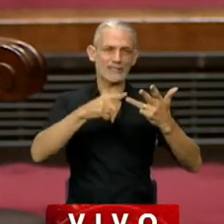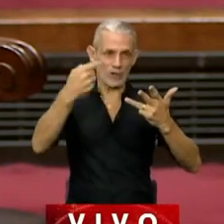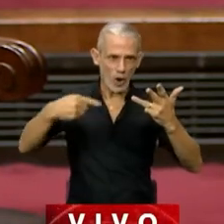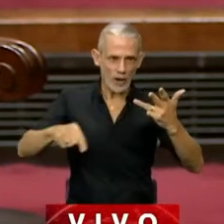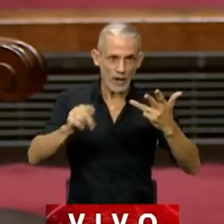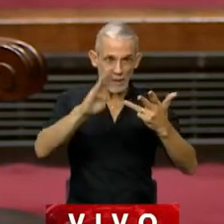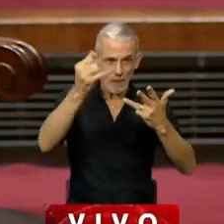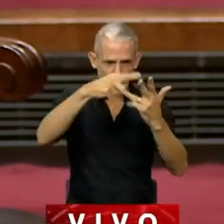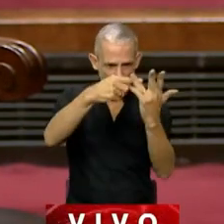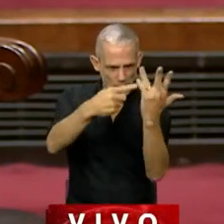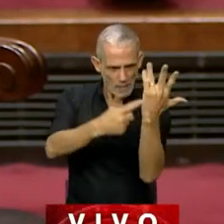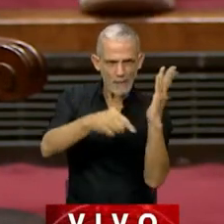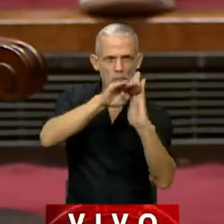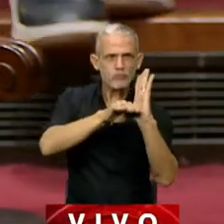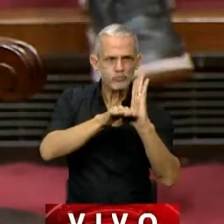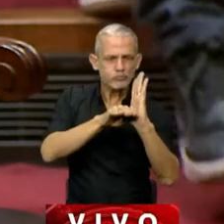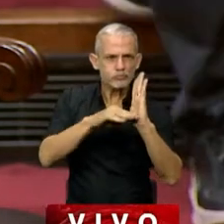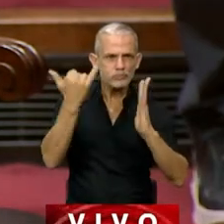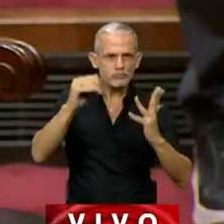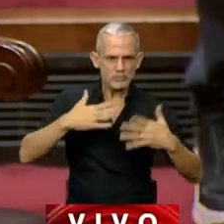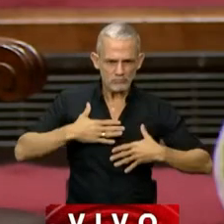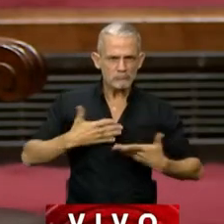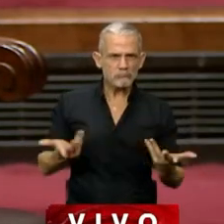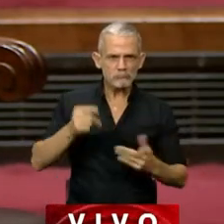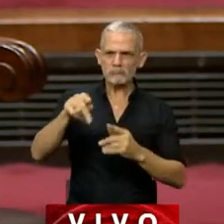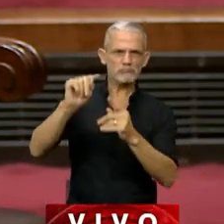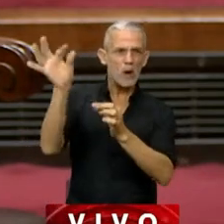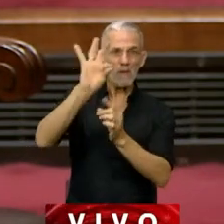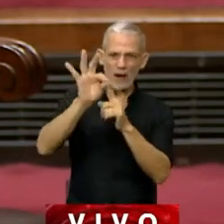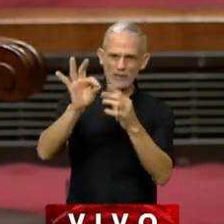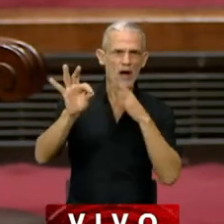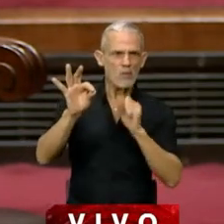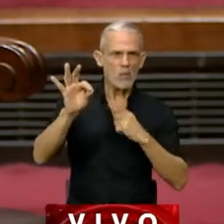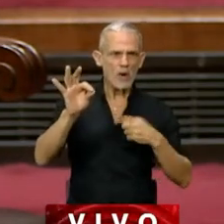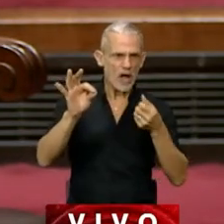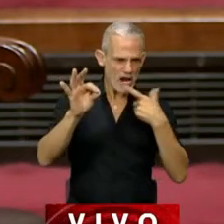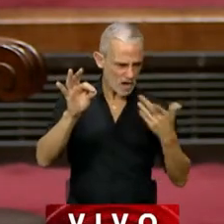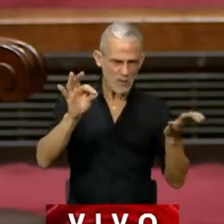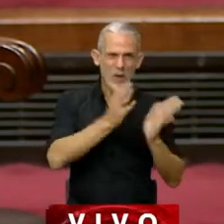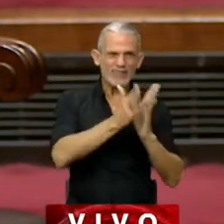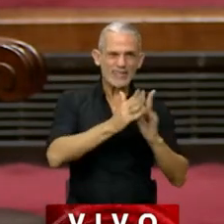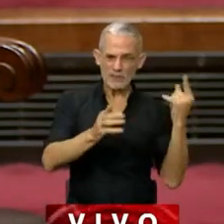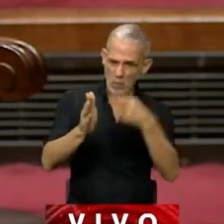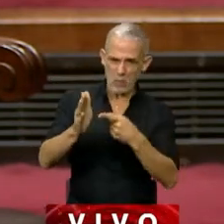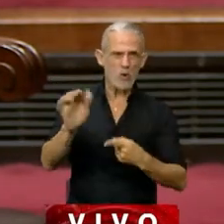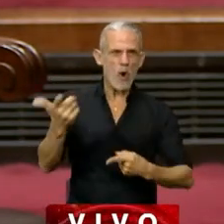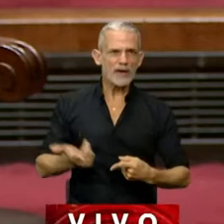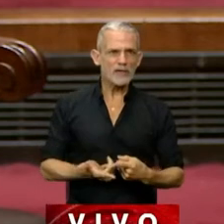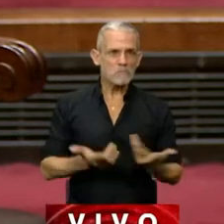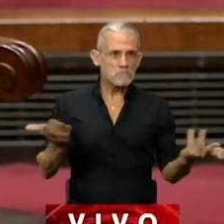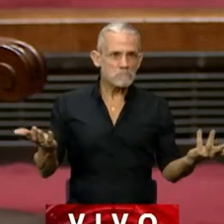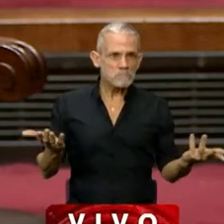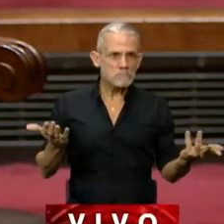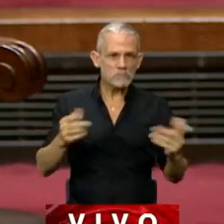ya tienen distintos grados de resistencia a algunos de ellos no tienen tratamiento hoy